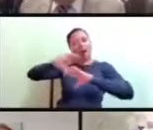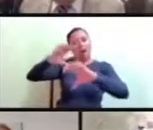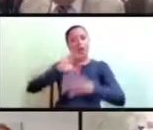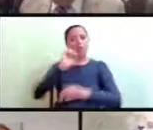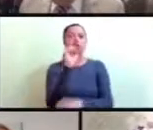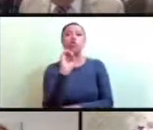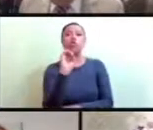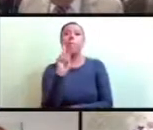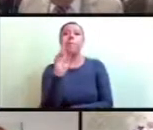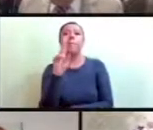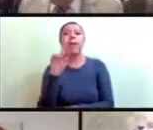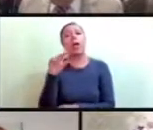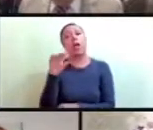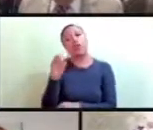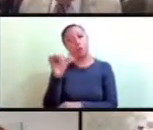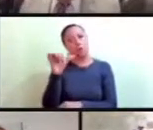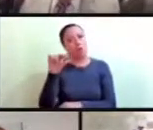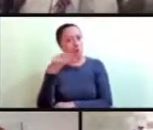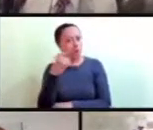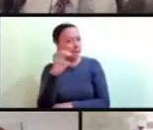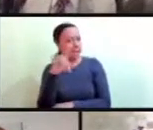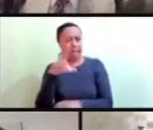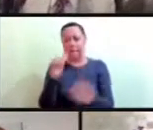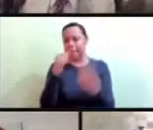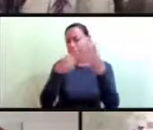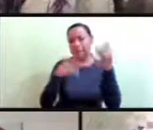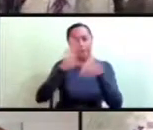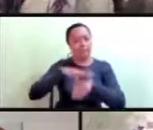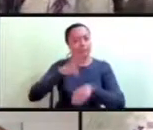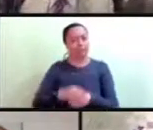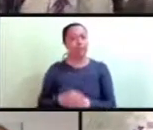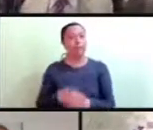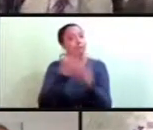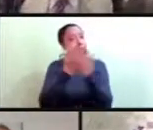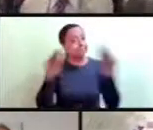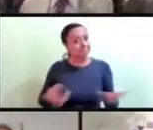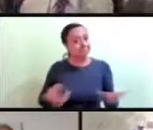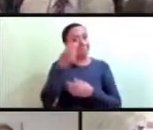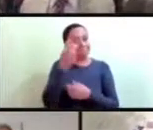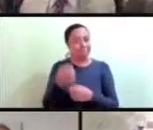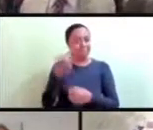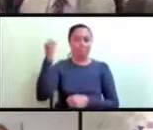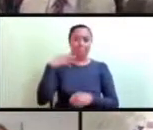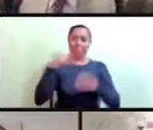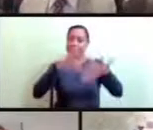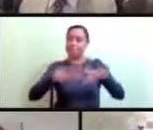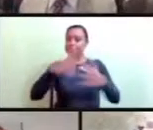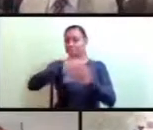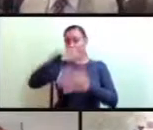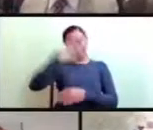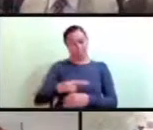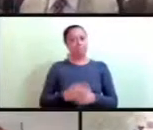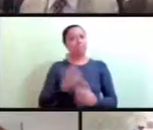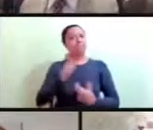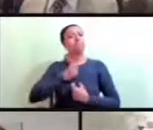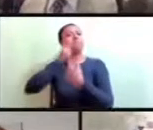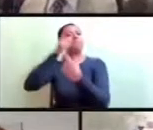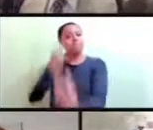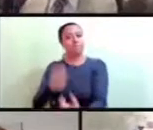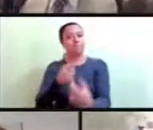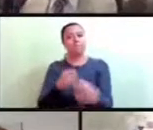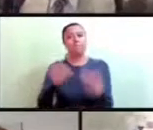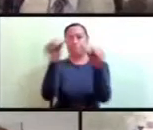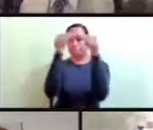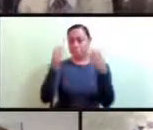artistas mexicanos. En esta ocasión le corresponde a este honorable Congreso entregar las medallas a mérito en artes como reconocimiento por